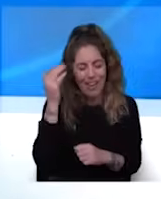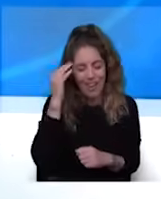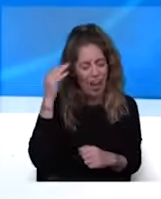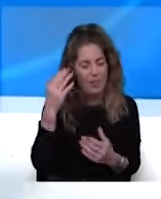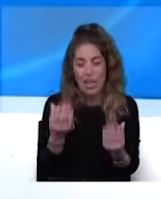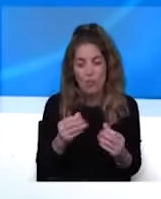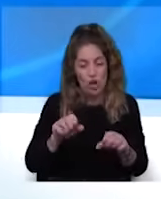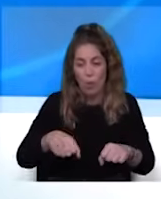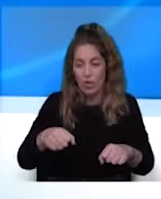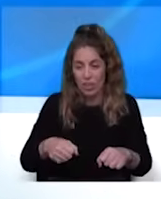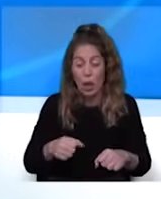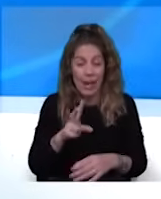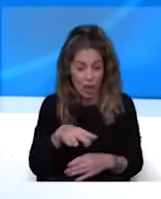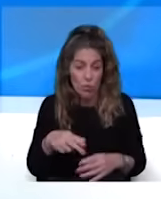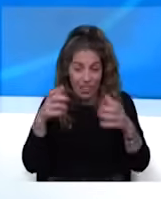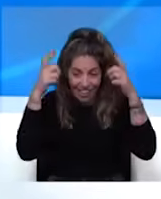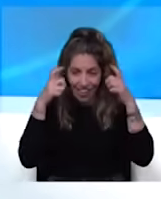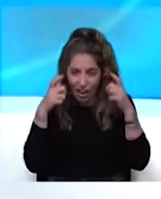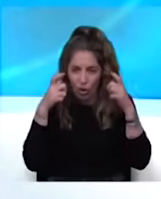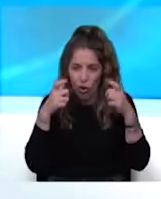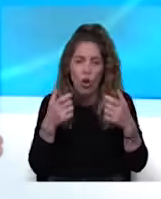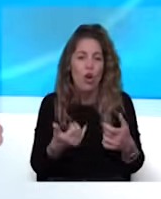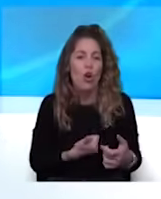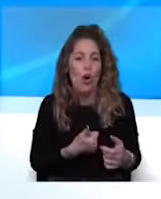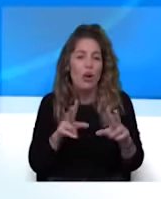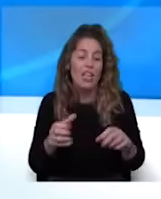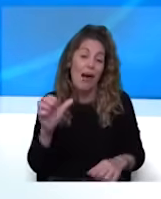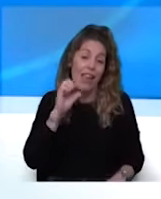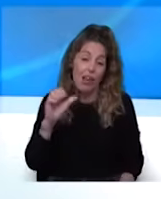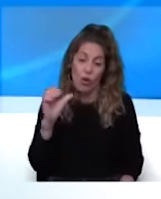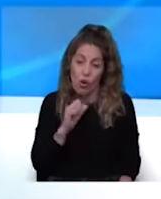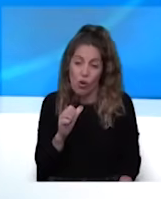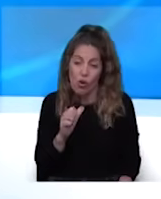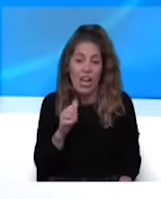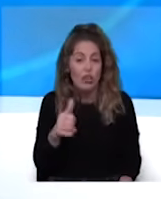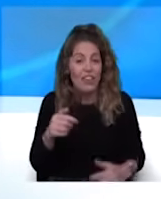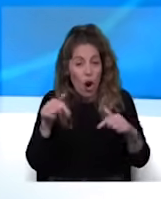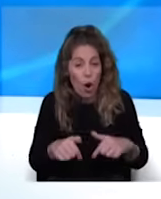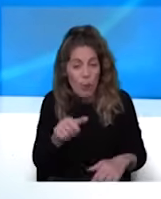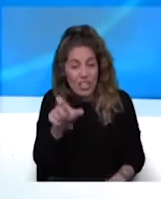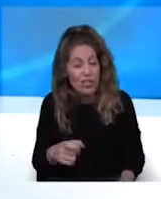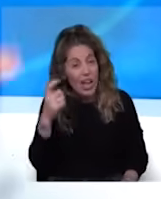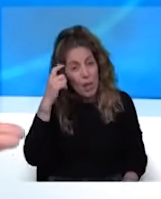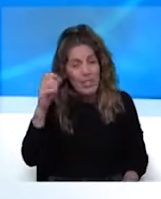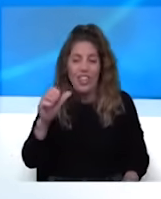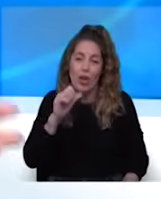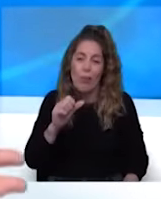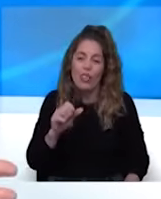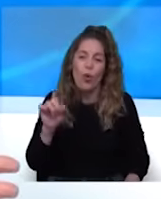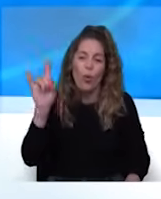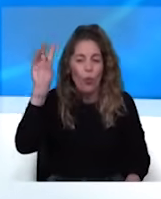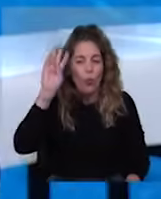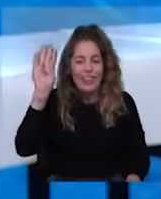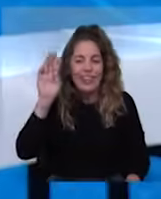muchos motociclistas para que utilizaran el casco Cómo fue el tema del alcohol y todavía el día de hoy hay gente que piensa que tomando un wiis No pasa